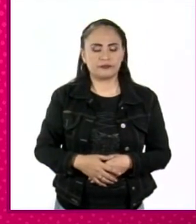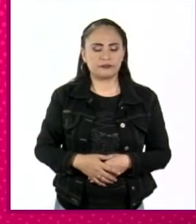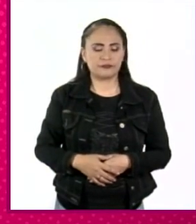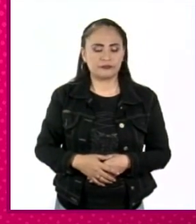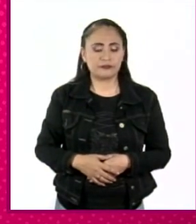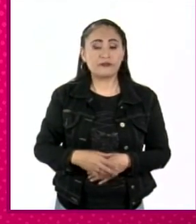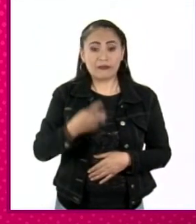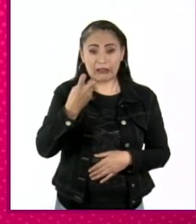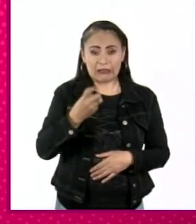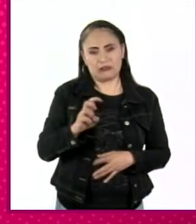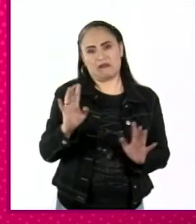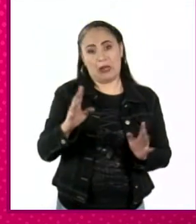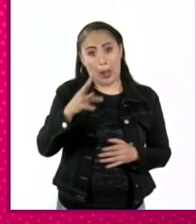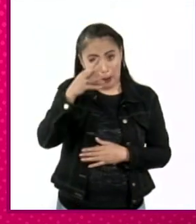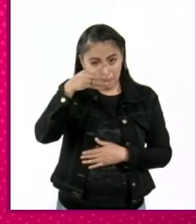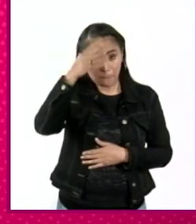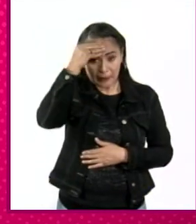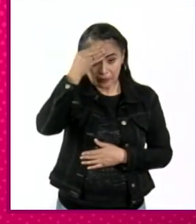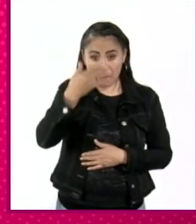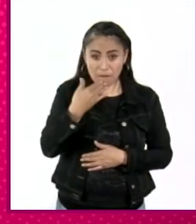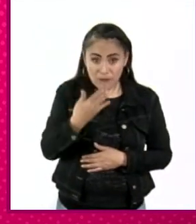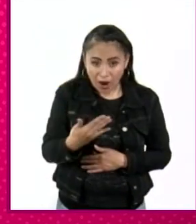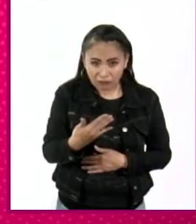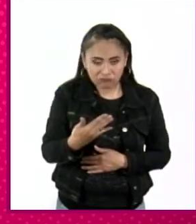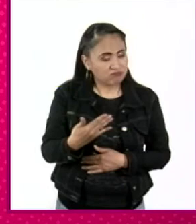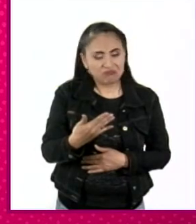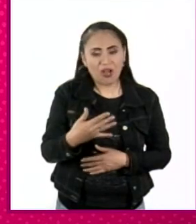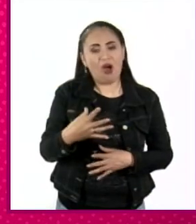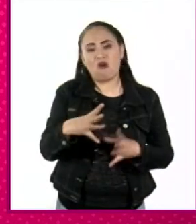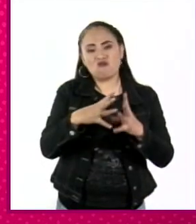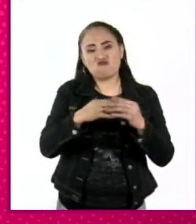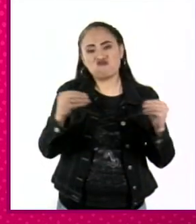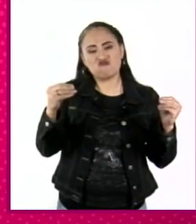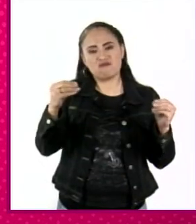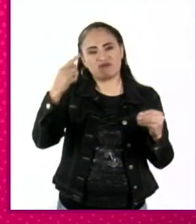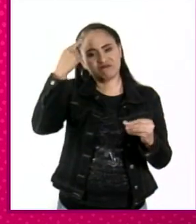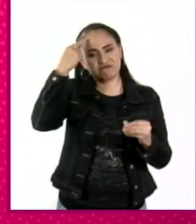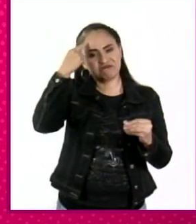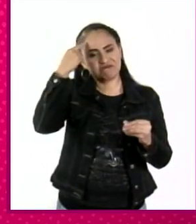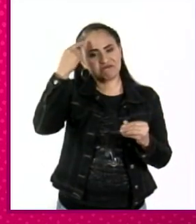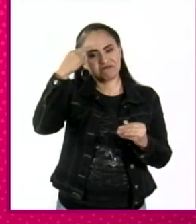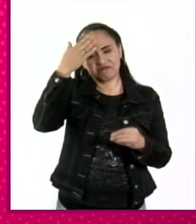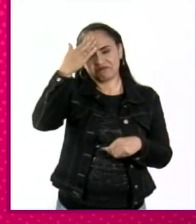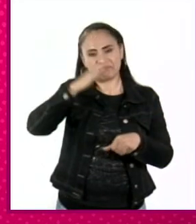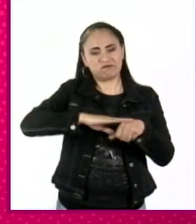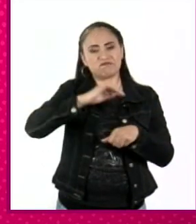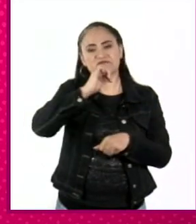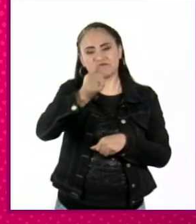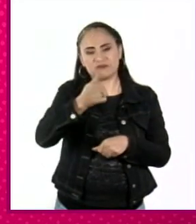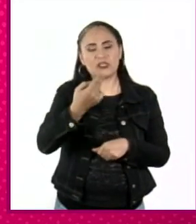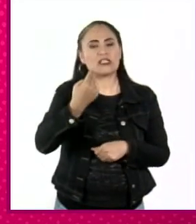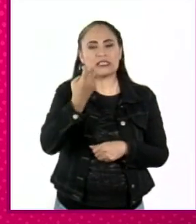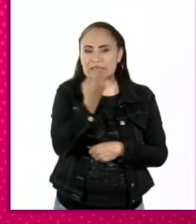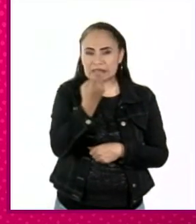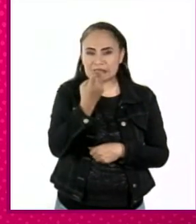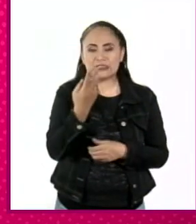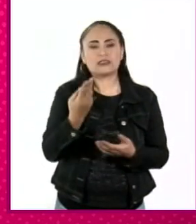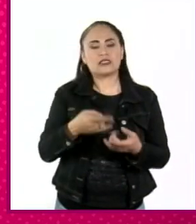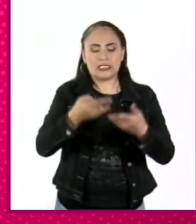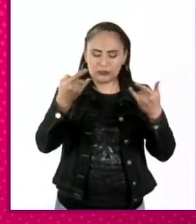este aprendizaje se desaparece. Necesitamos buscar reflexión, necesitamos tener esa